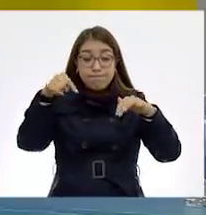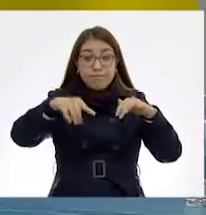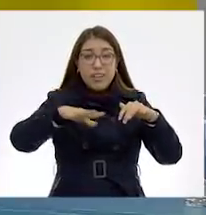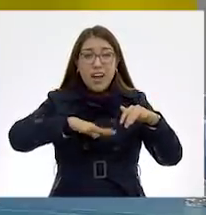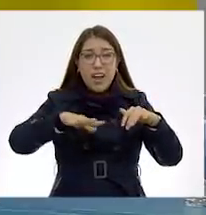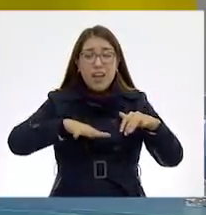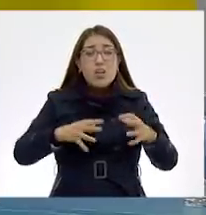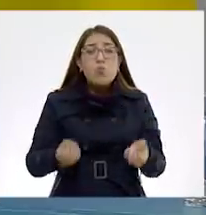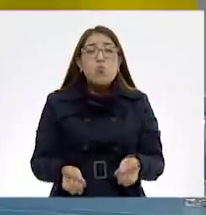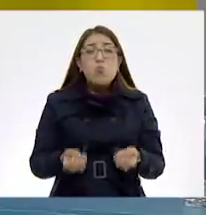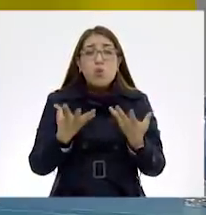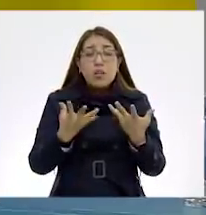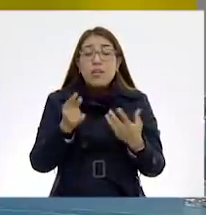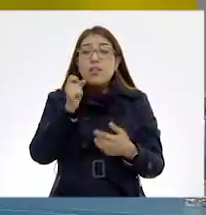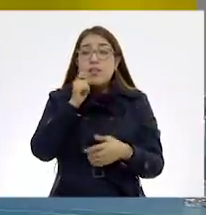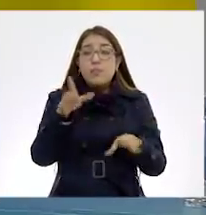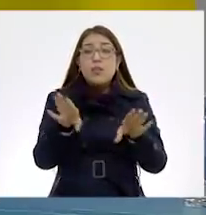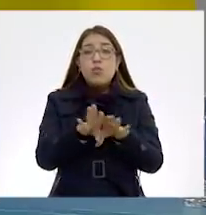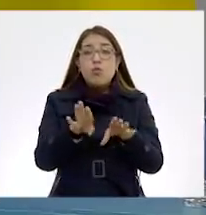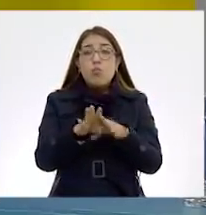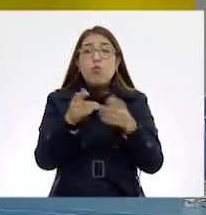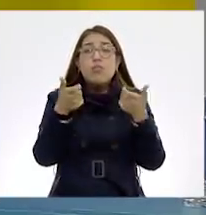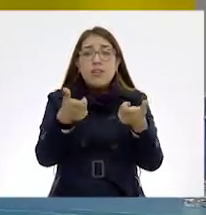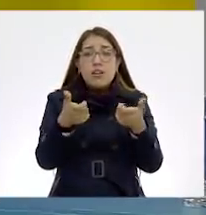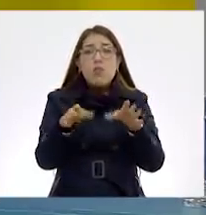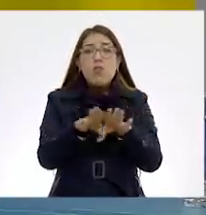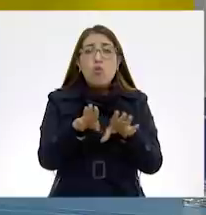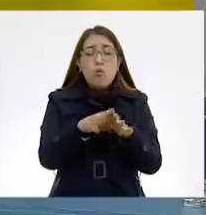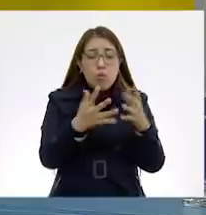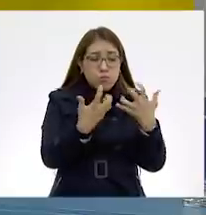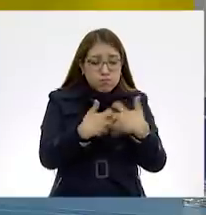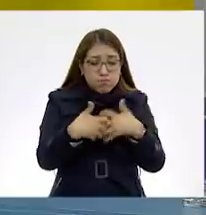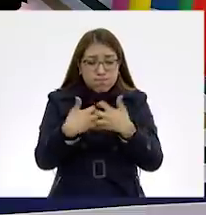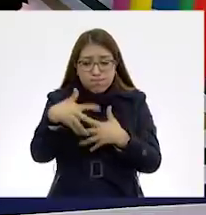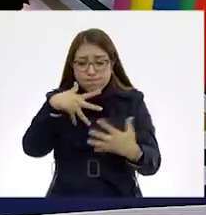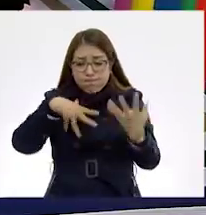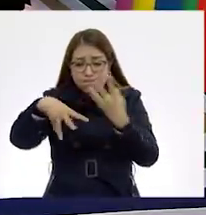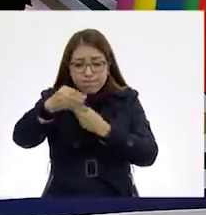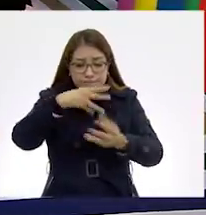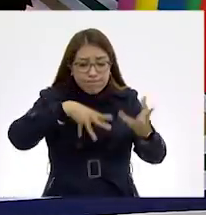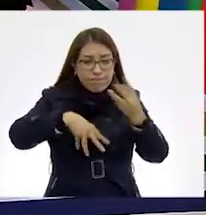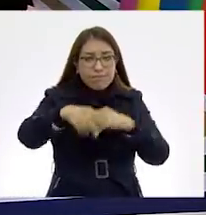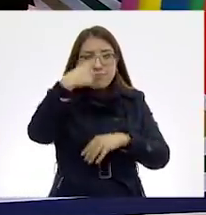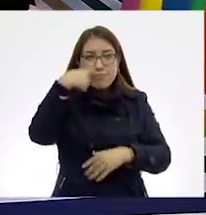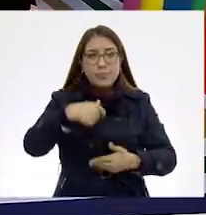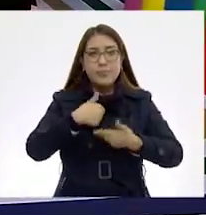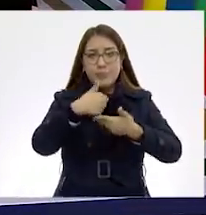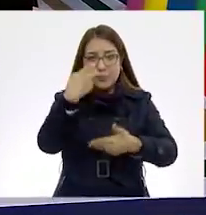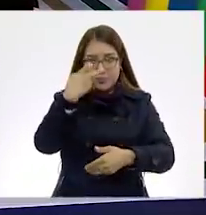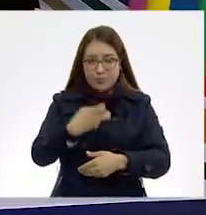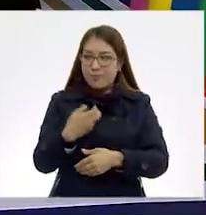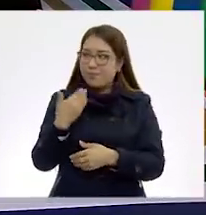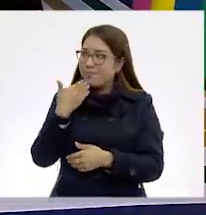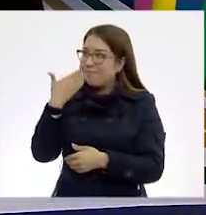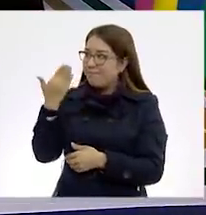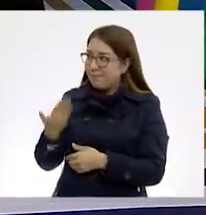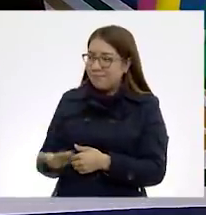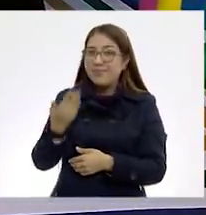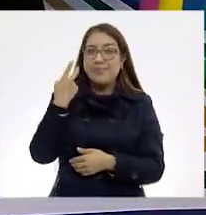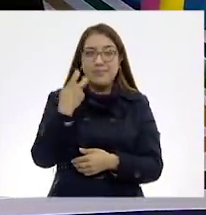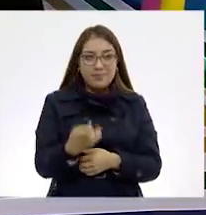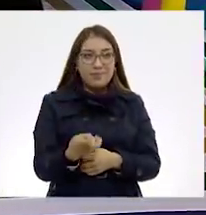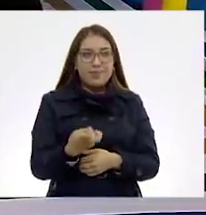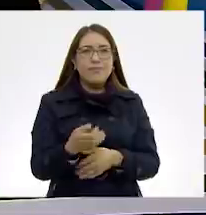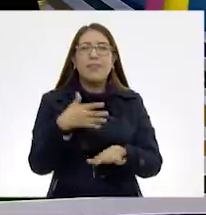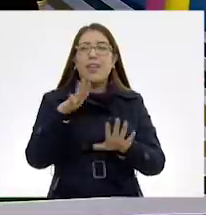la capacidad económica para extraer o entubar el agua. Muy bien, Alfonso. Entonces, solo